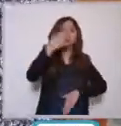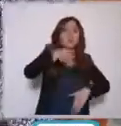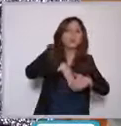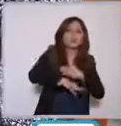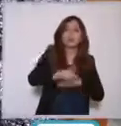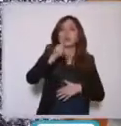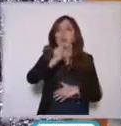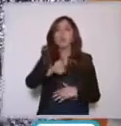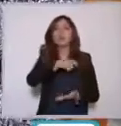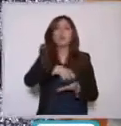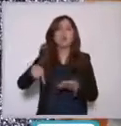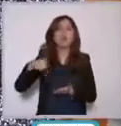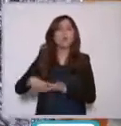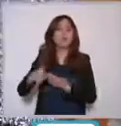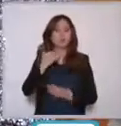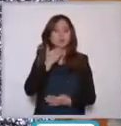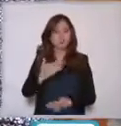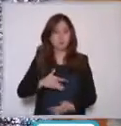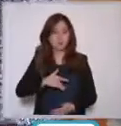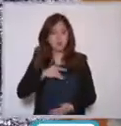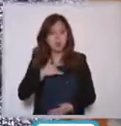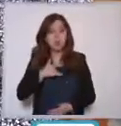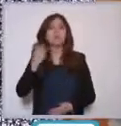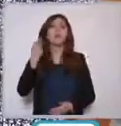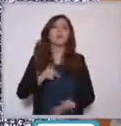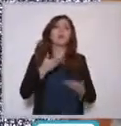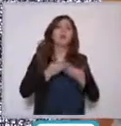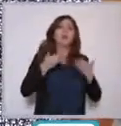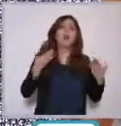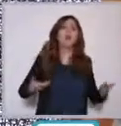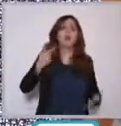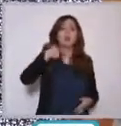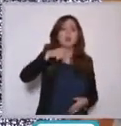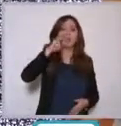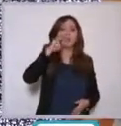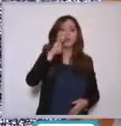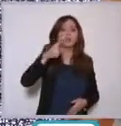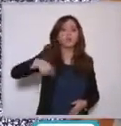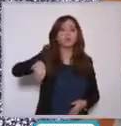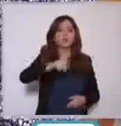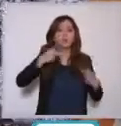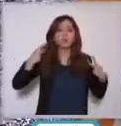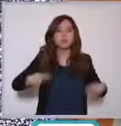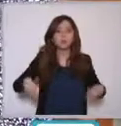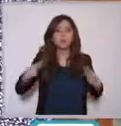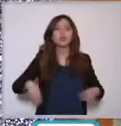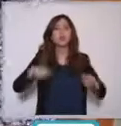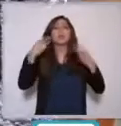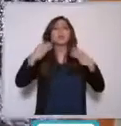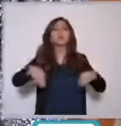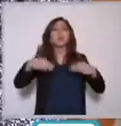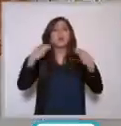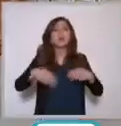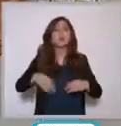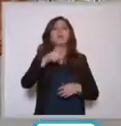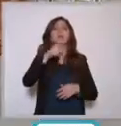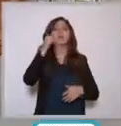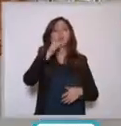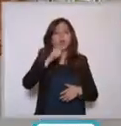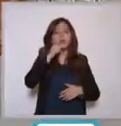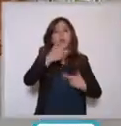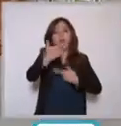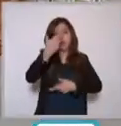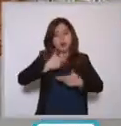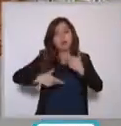¿no? Así es. Y precisamente con esto, seguramente lo han visto ustedes en los mercados, la gente pues regresa, es recurrente, Claro, ¿verdad?